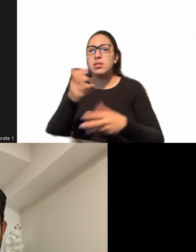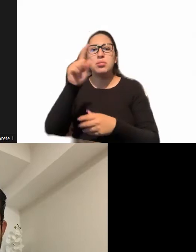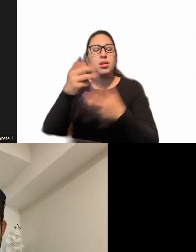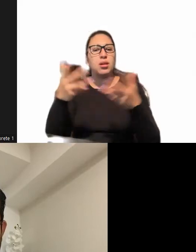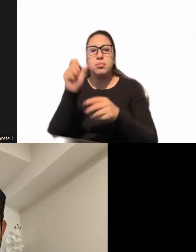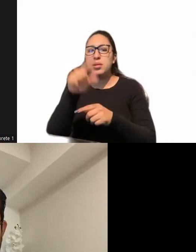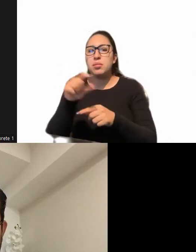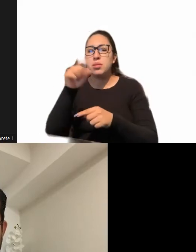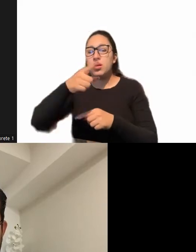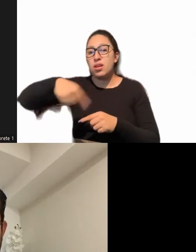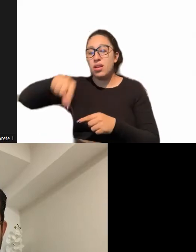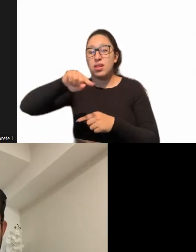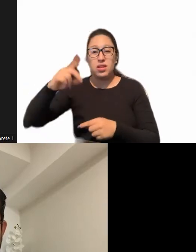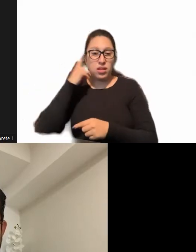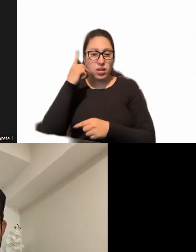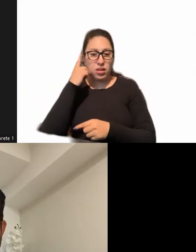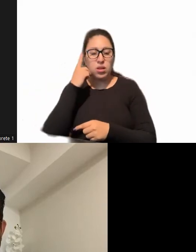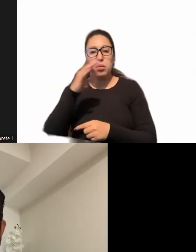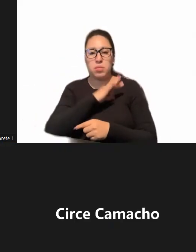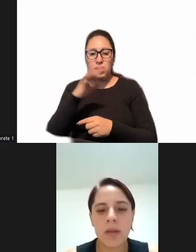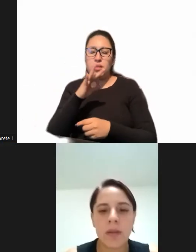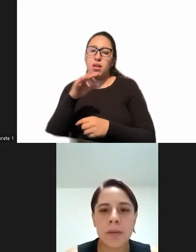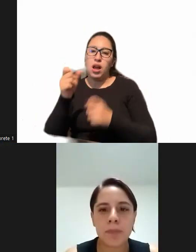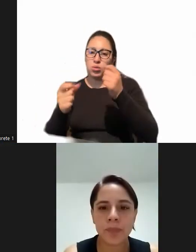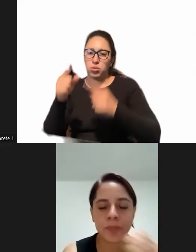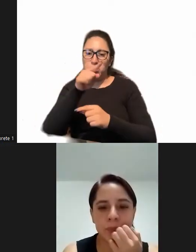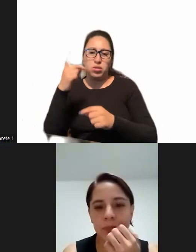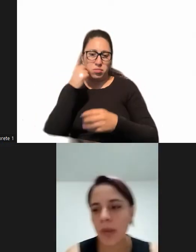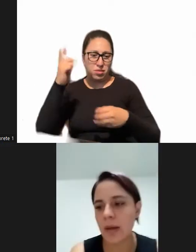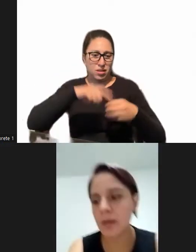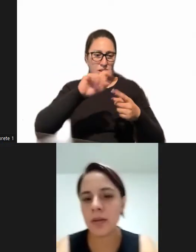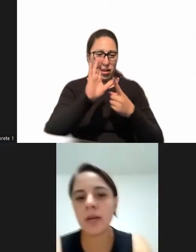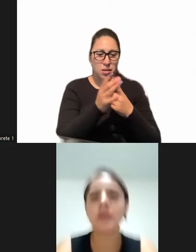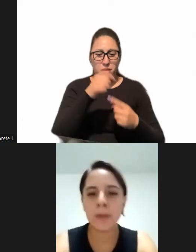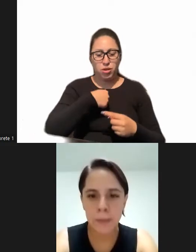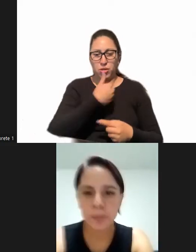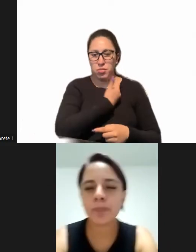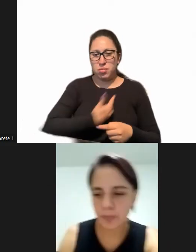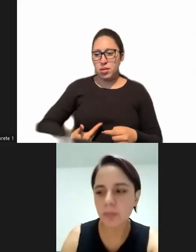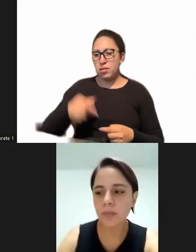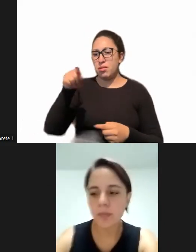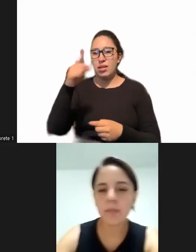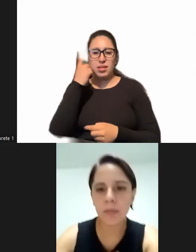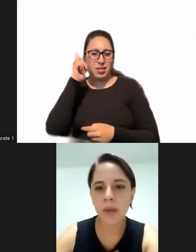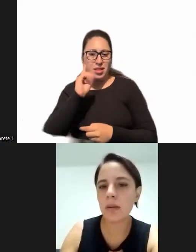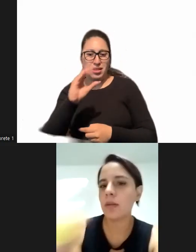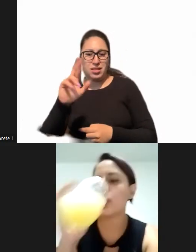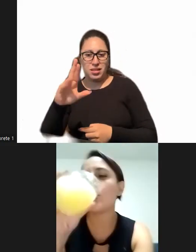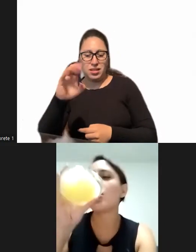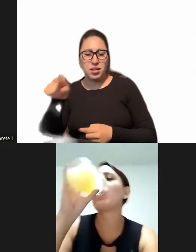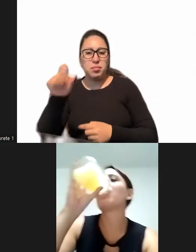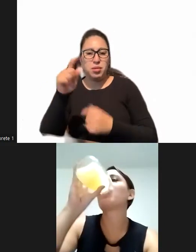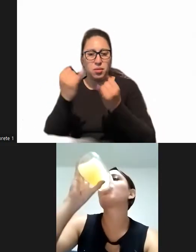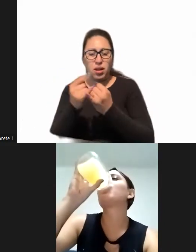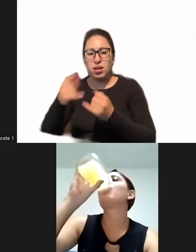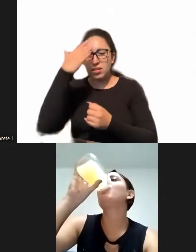forma parte de la Comisión de Procuración de Justicia, la diputada Yuriri, usted misma, presidenta, y hemos hecho algunas modificaciones